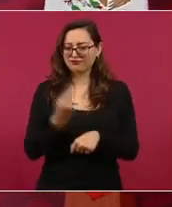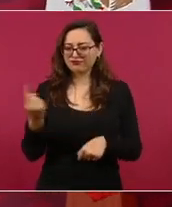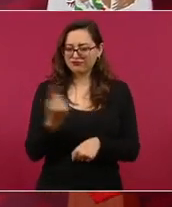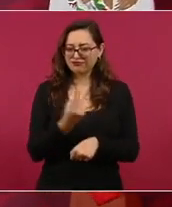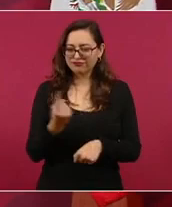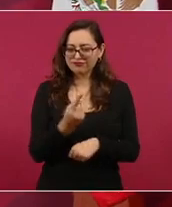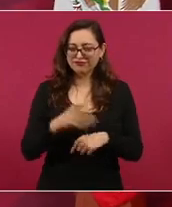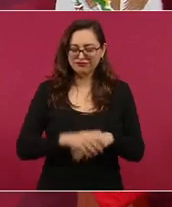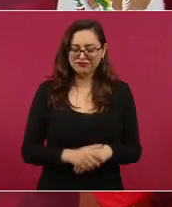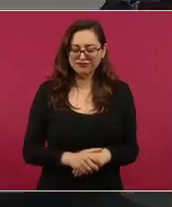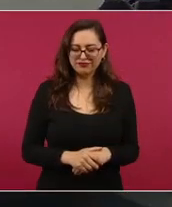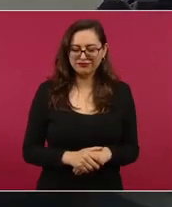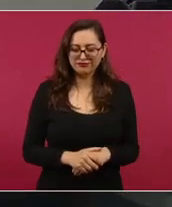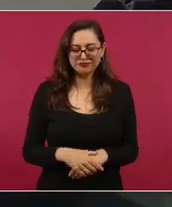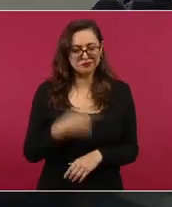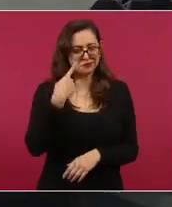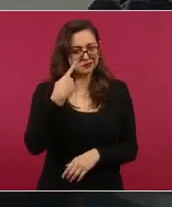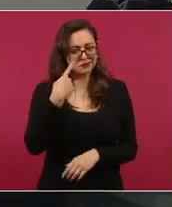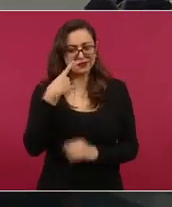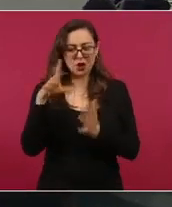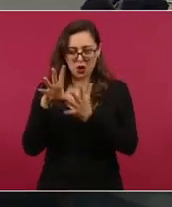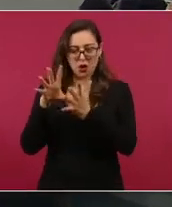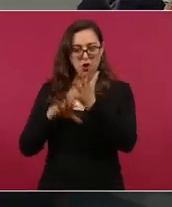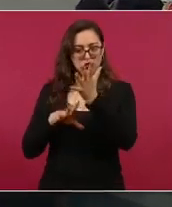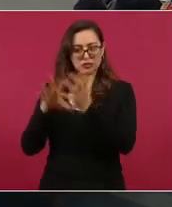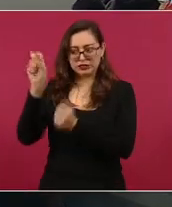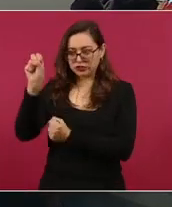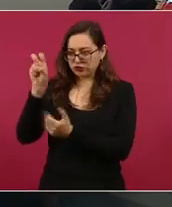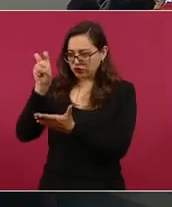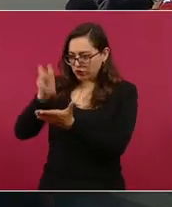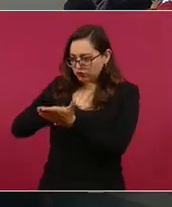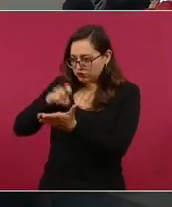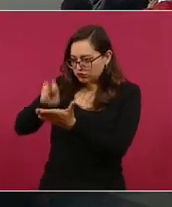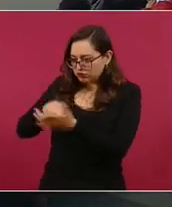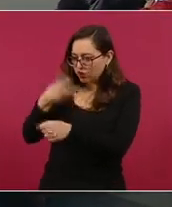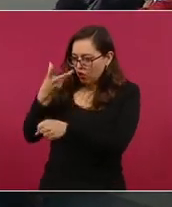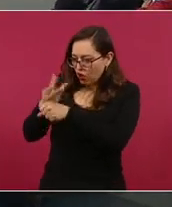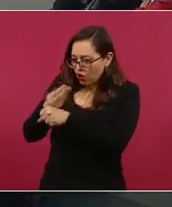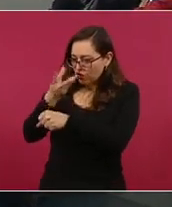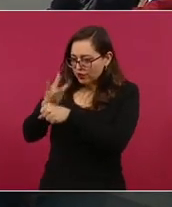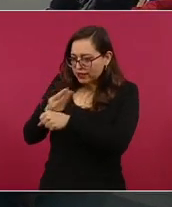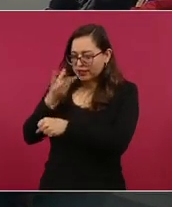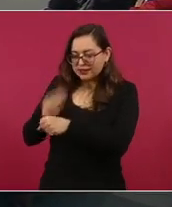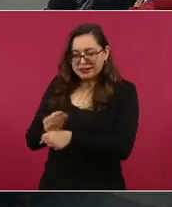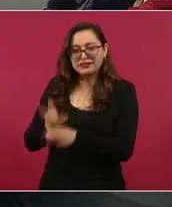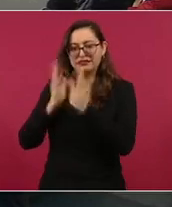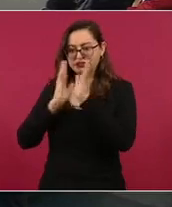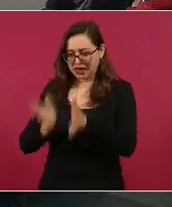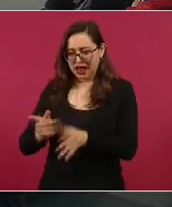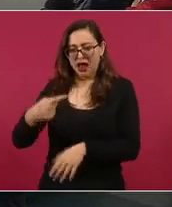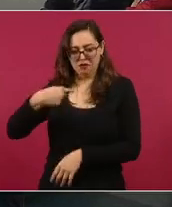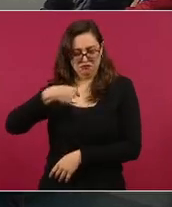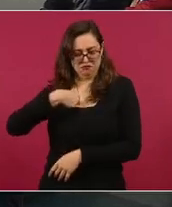se reformó la Constitución para establecer la revocación del